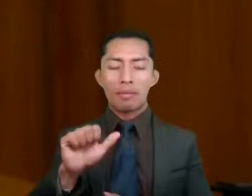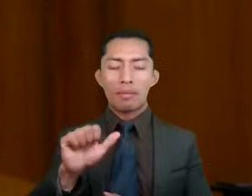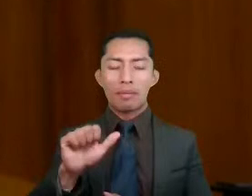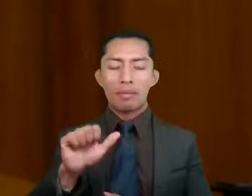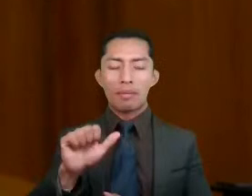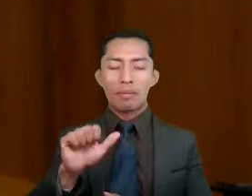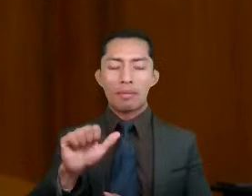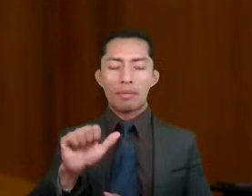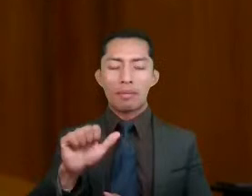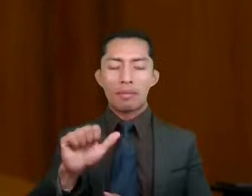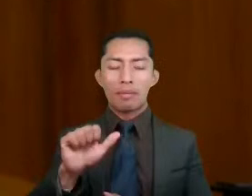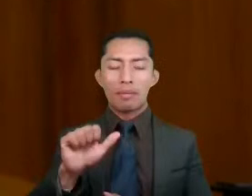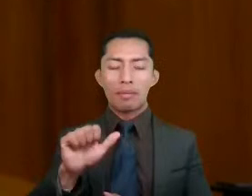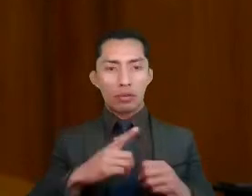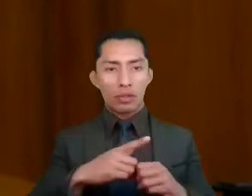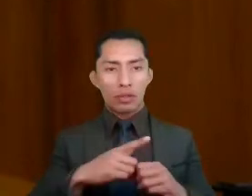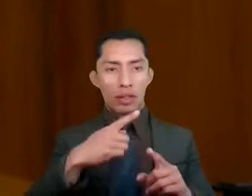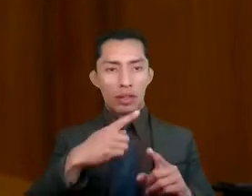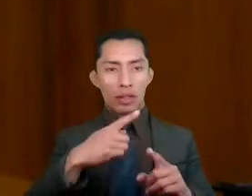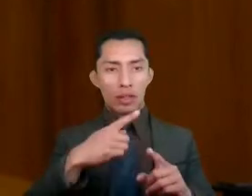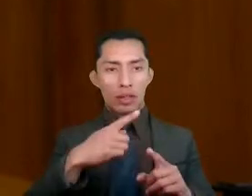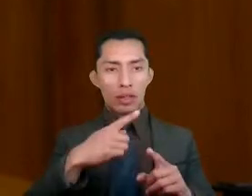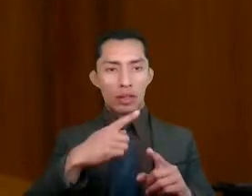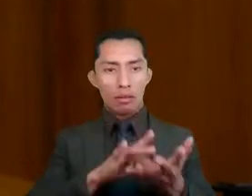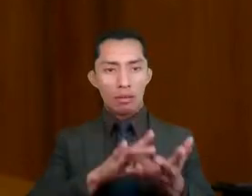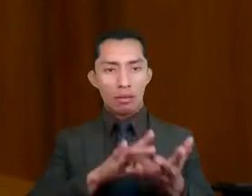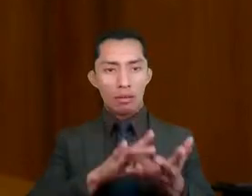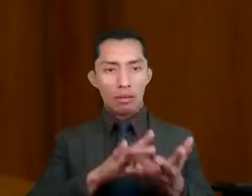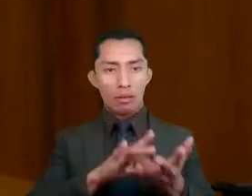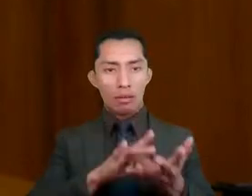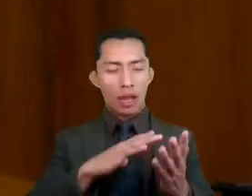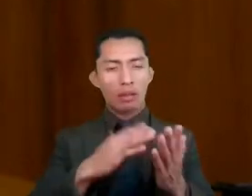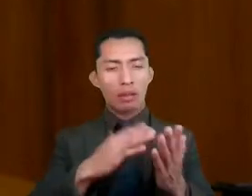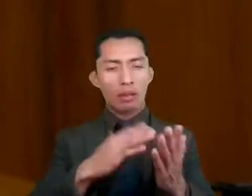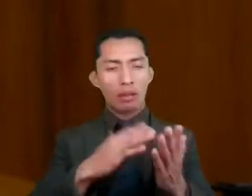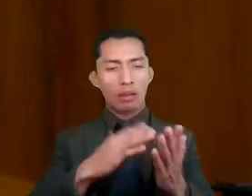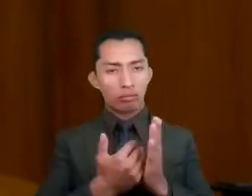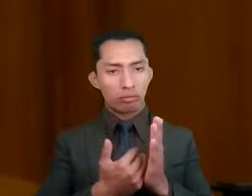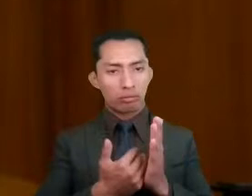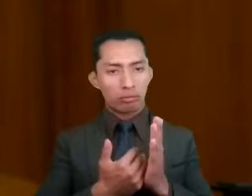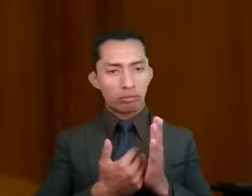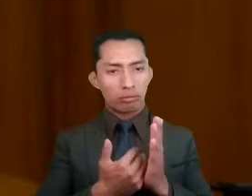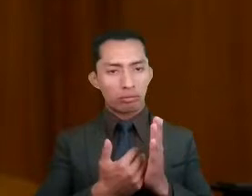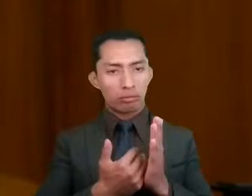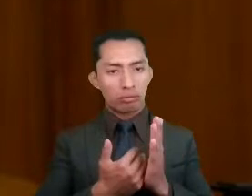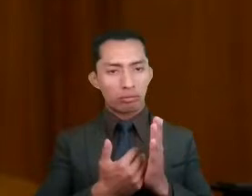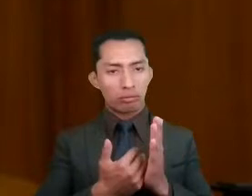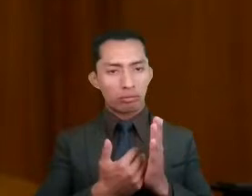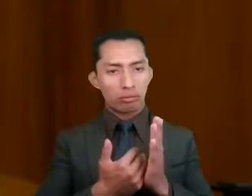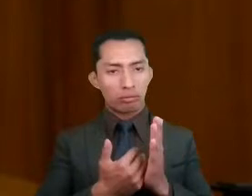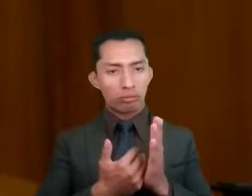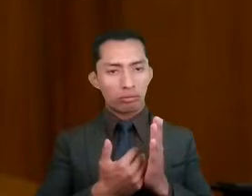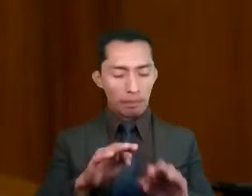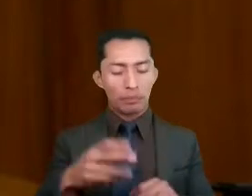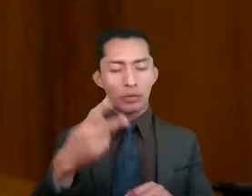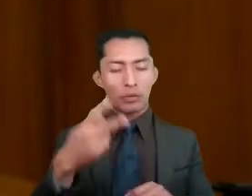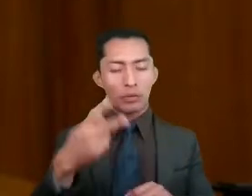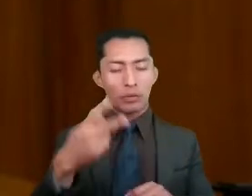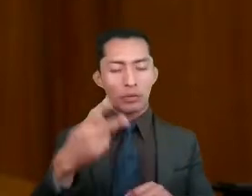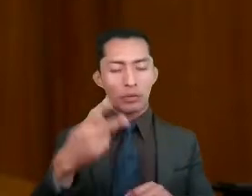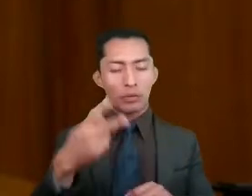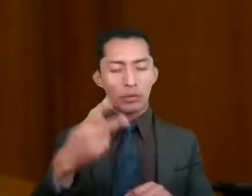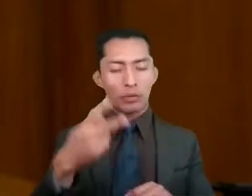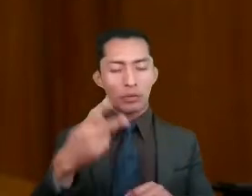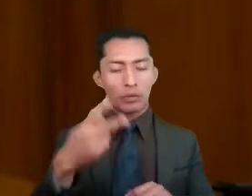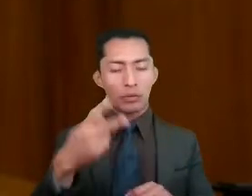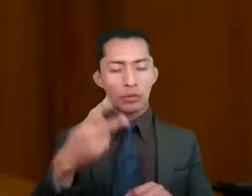sociales ejecutados, cuentan con reglas de operación y un comité de admisión y seguimiento y criterios de priorización para